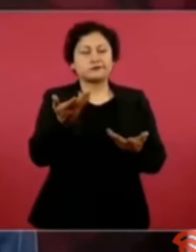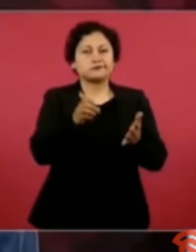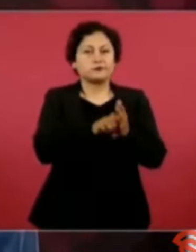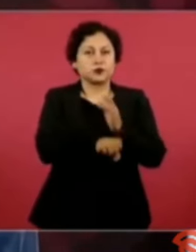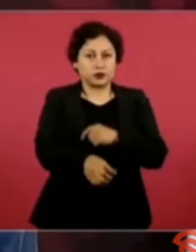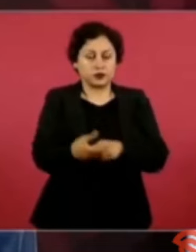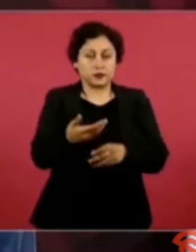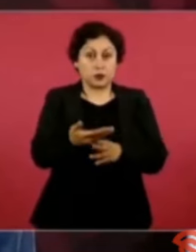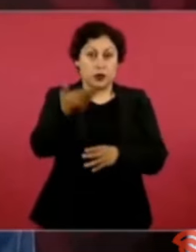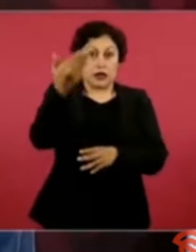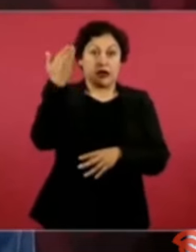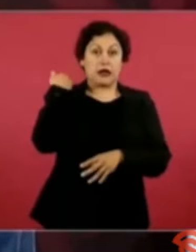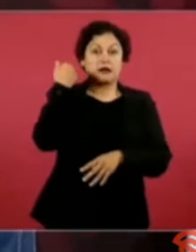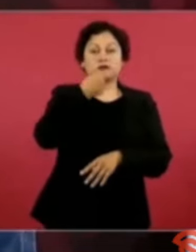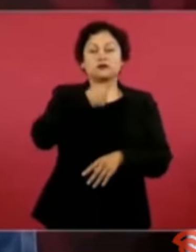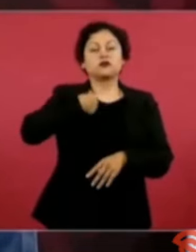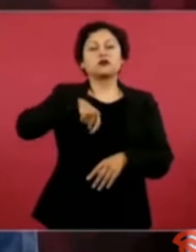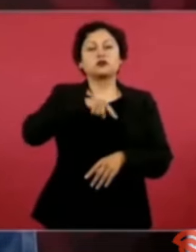candidato